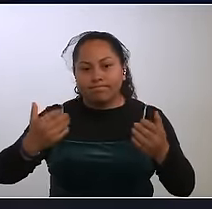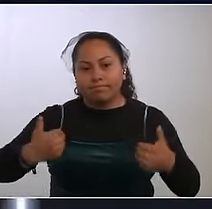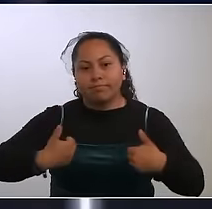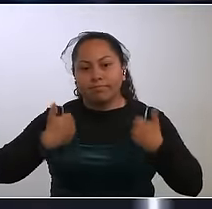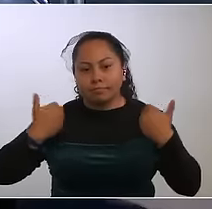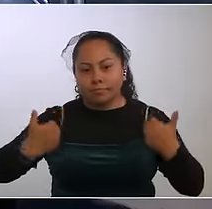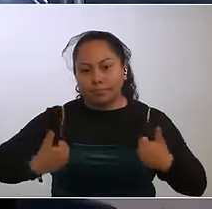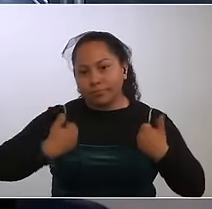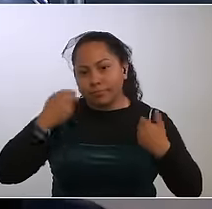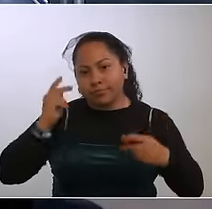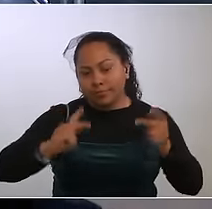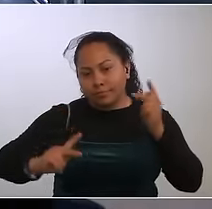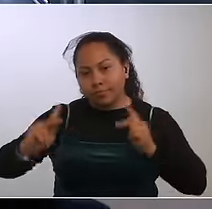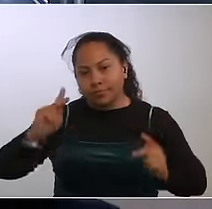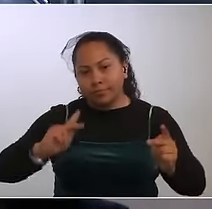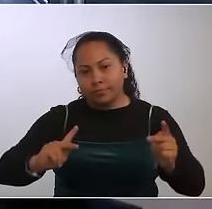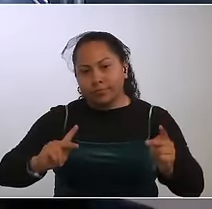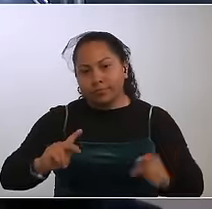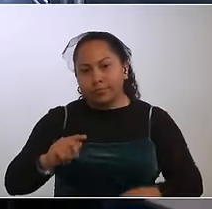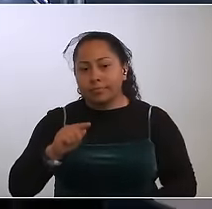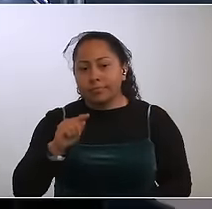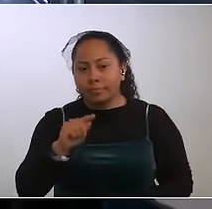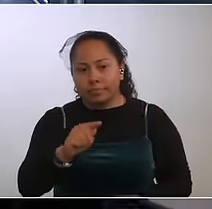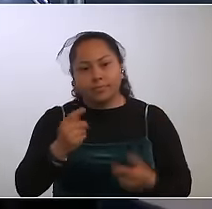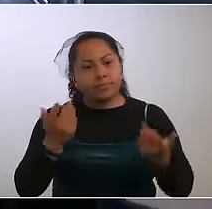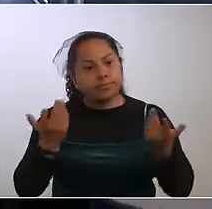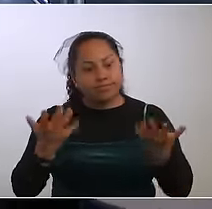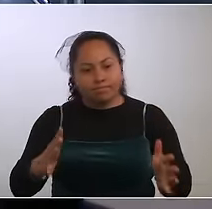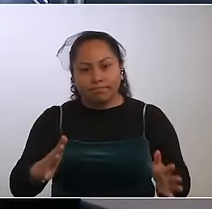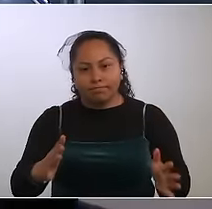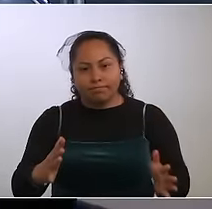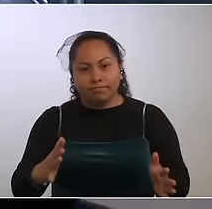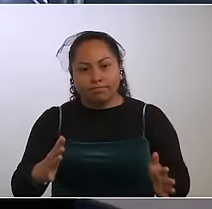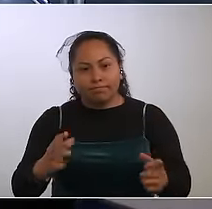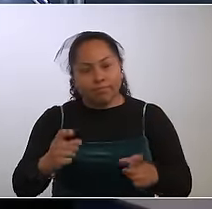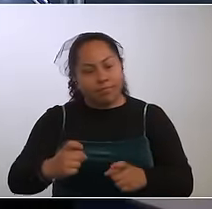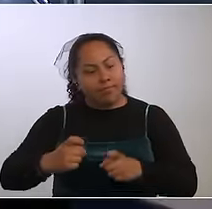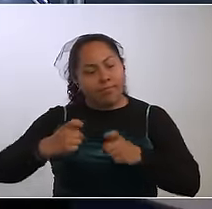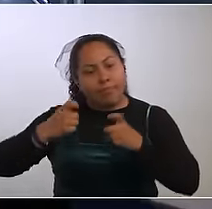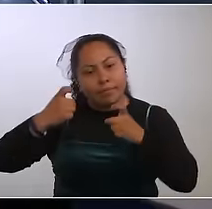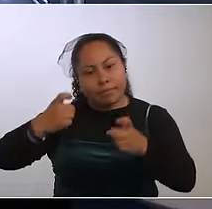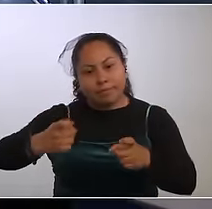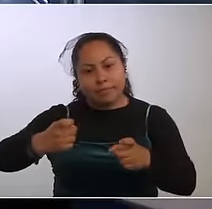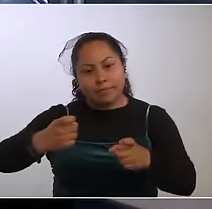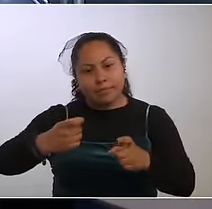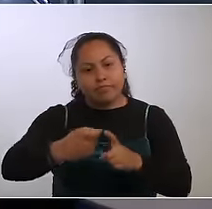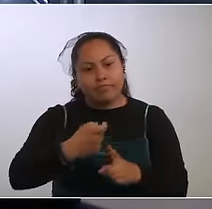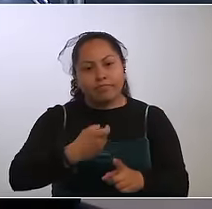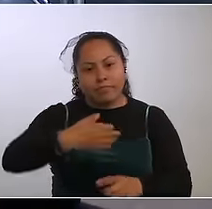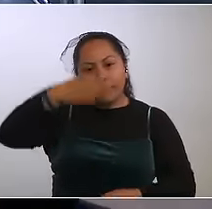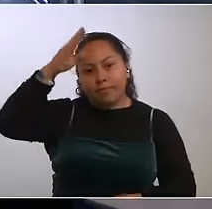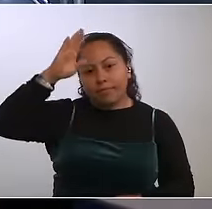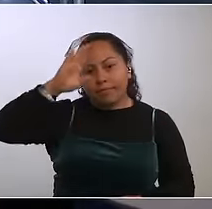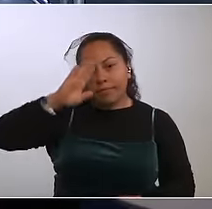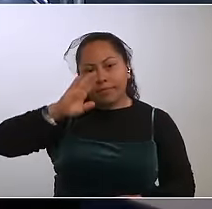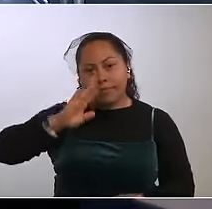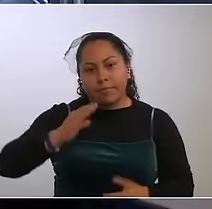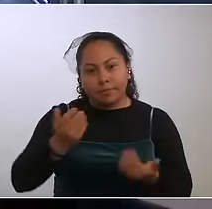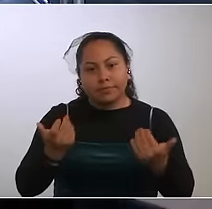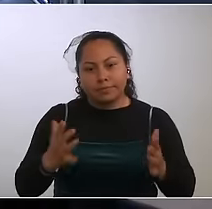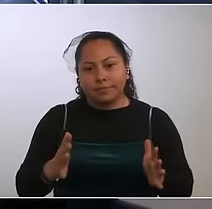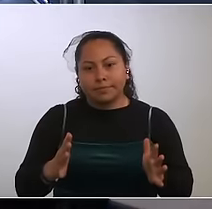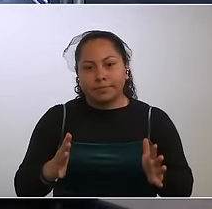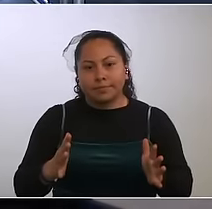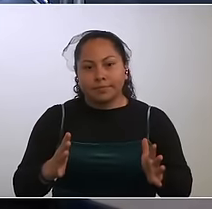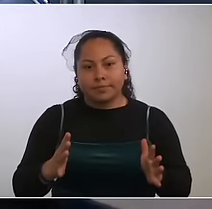ya ha puesto los dones allí. Dios ya les ha dado lo que necesitan. Y usted, con todo respeto, y sus líderes que lo